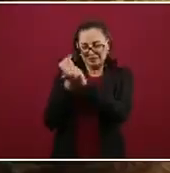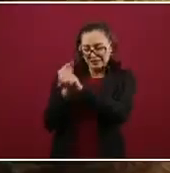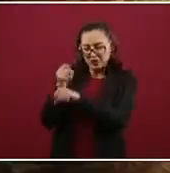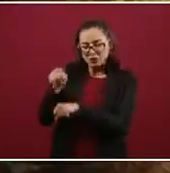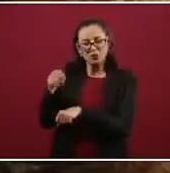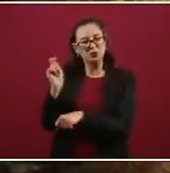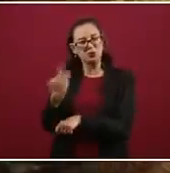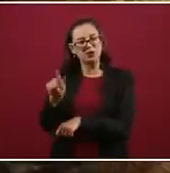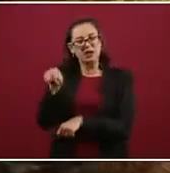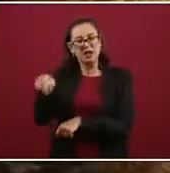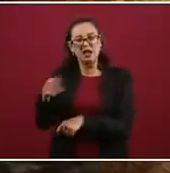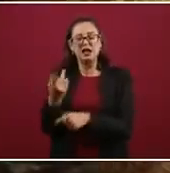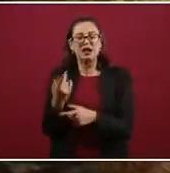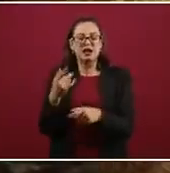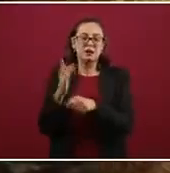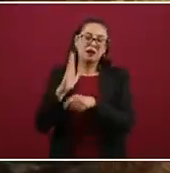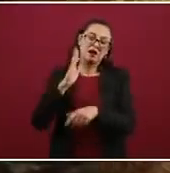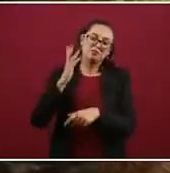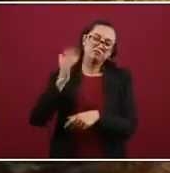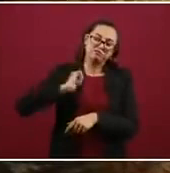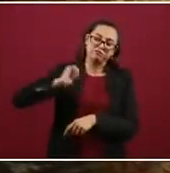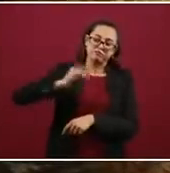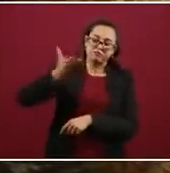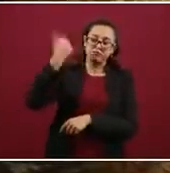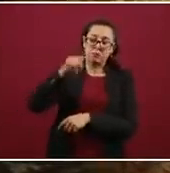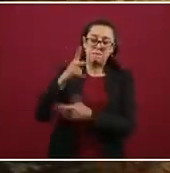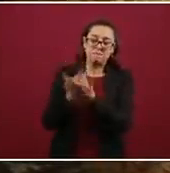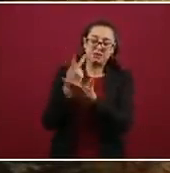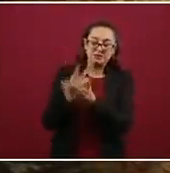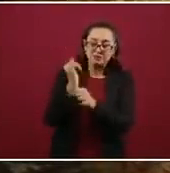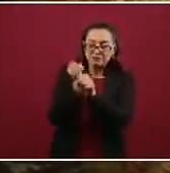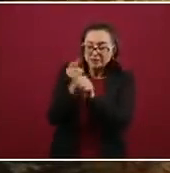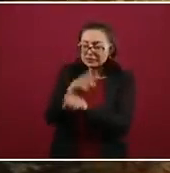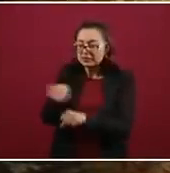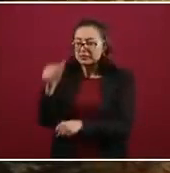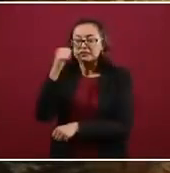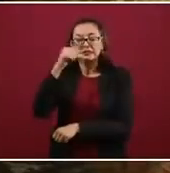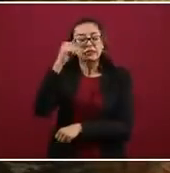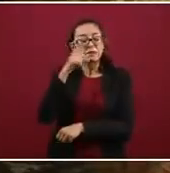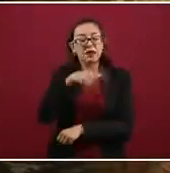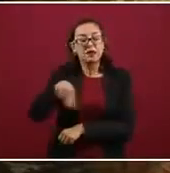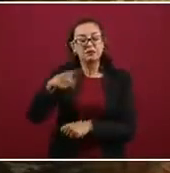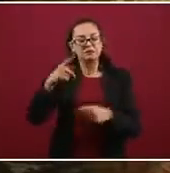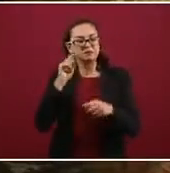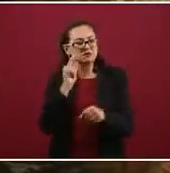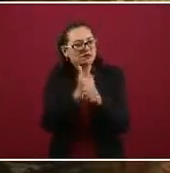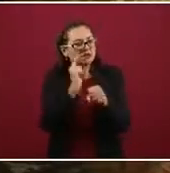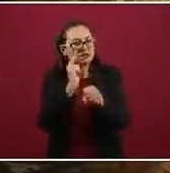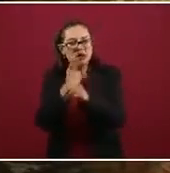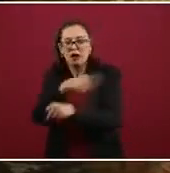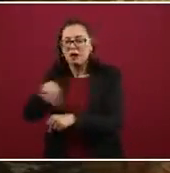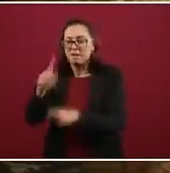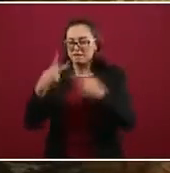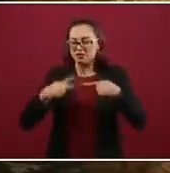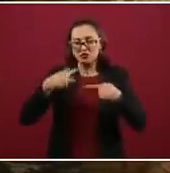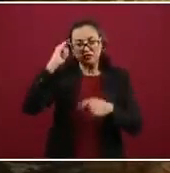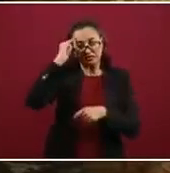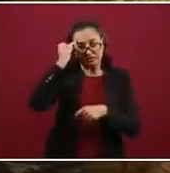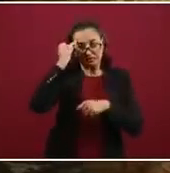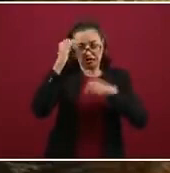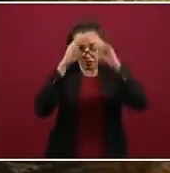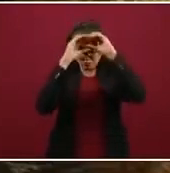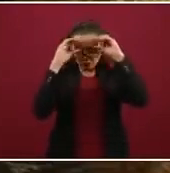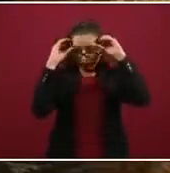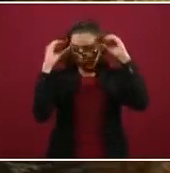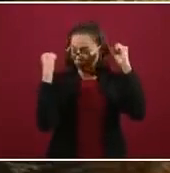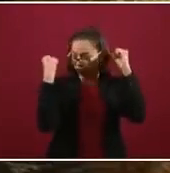importante generadora de plata en esa época, decía que los indios llevaban 100 kilos en su espalda y subían